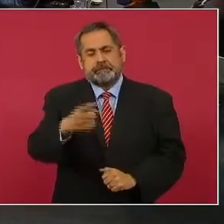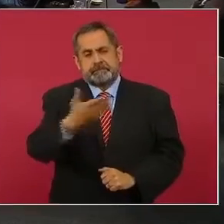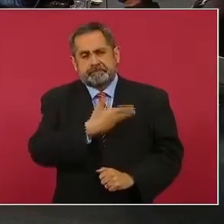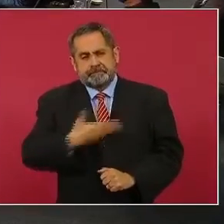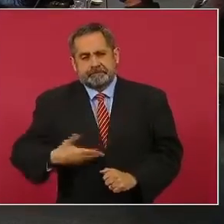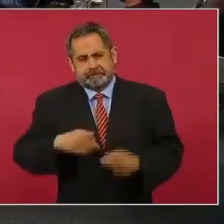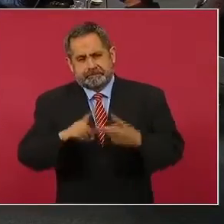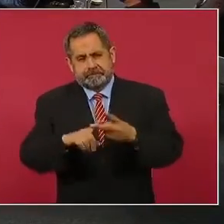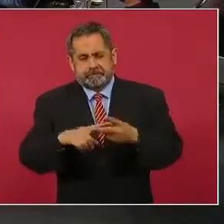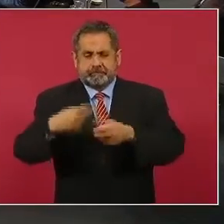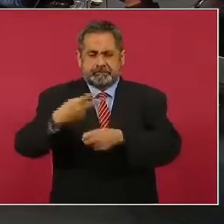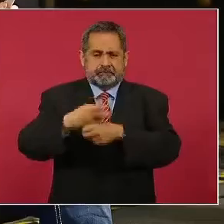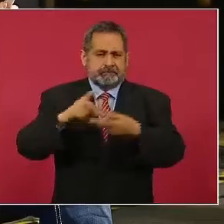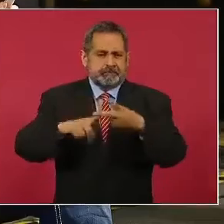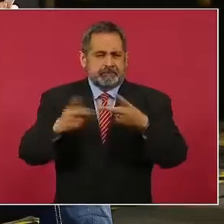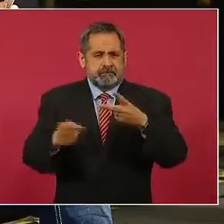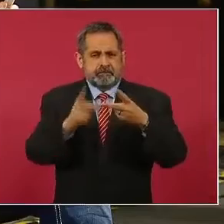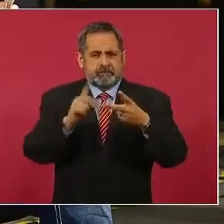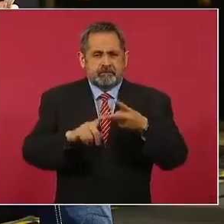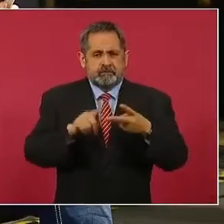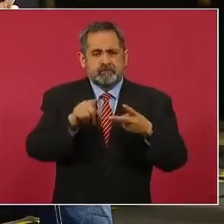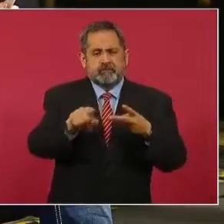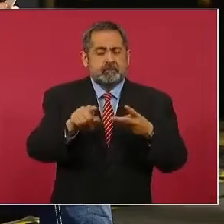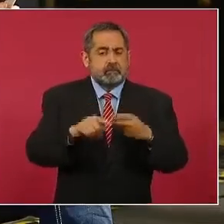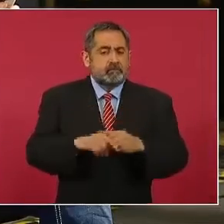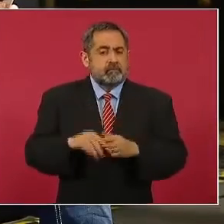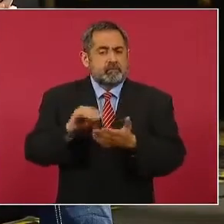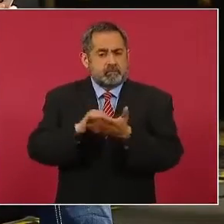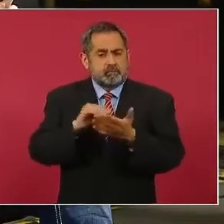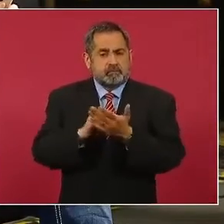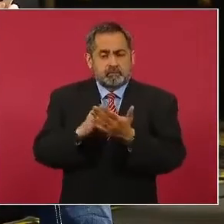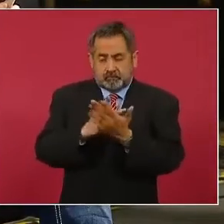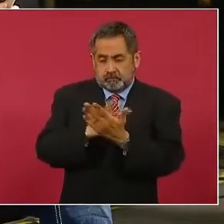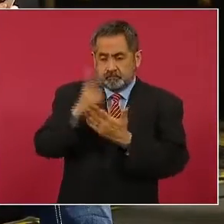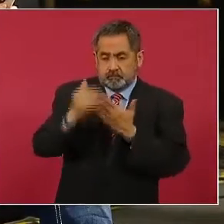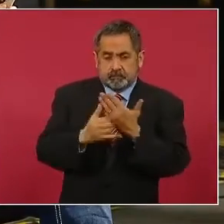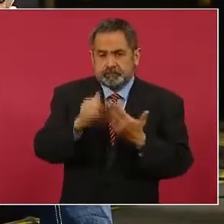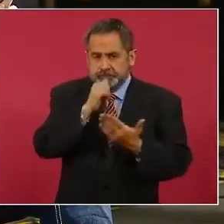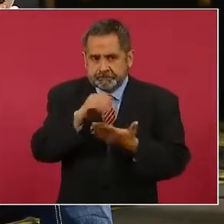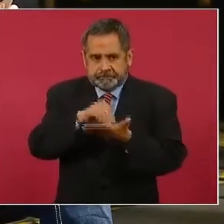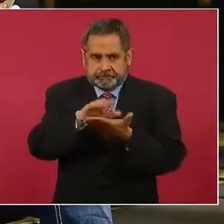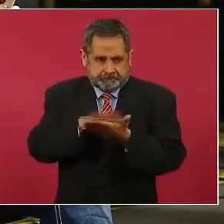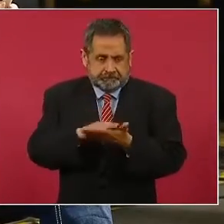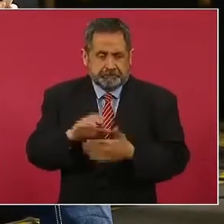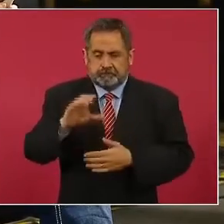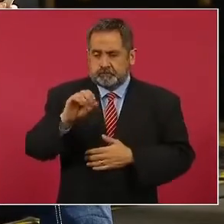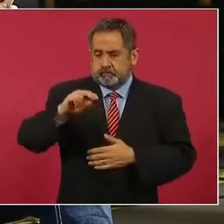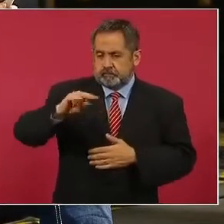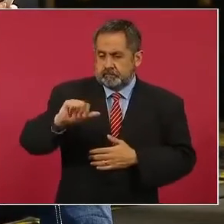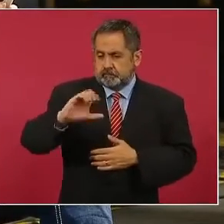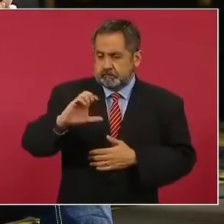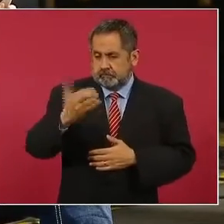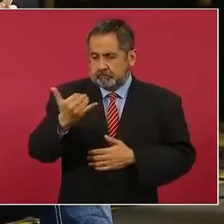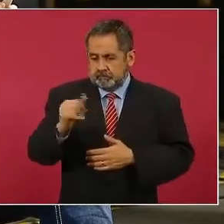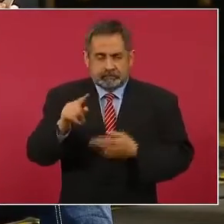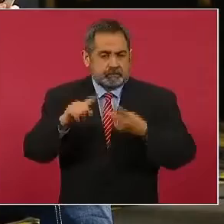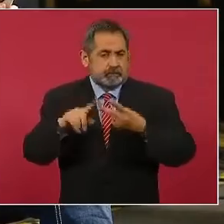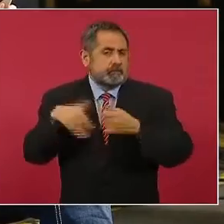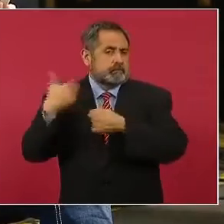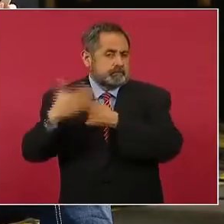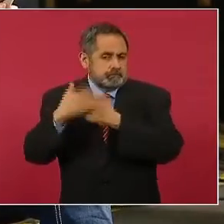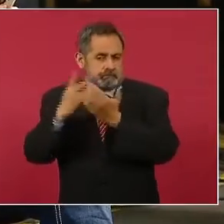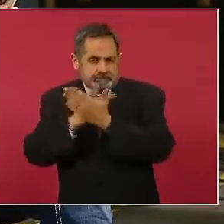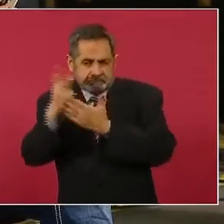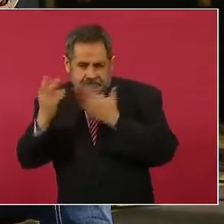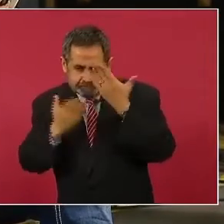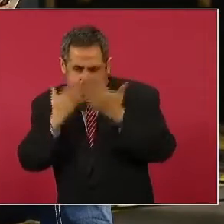Presidente, como segunda pregunta, hay un anteproyecto que envió el CONACYT y destaco que es un anteproyecto, todavía está en revisión,